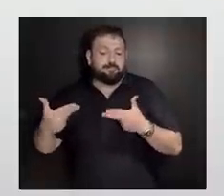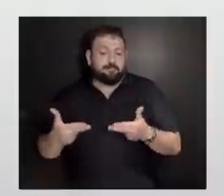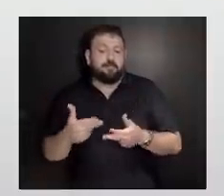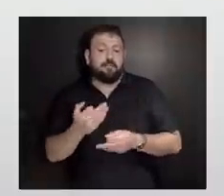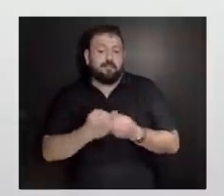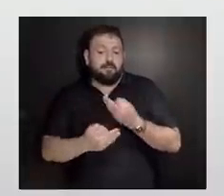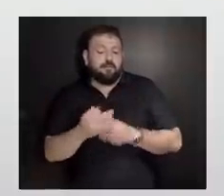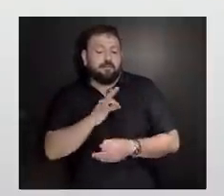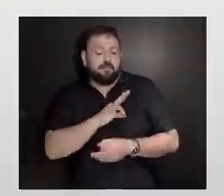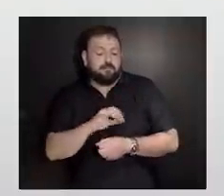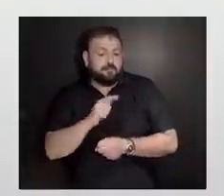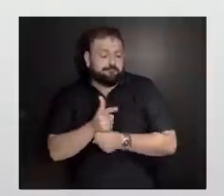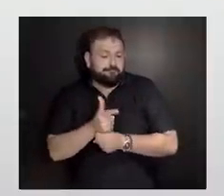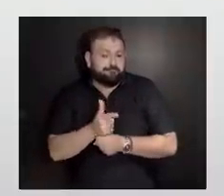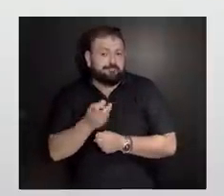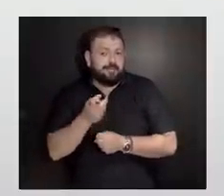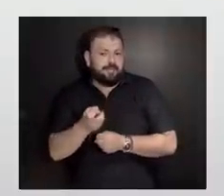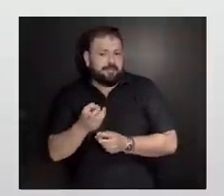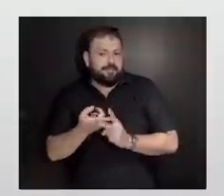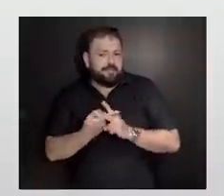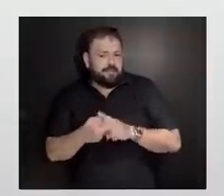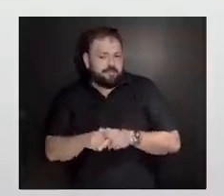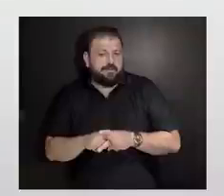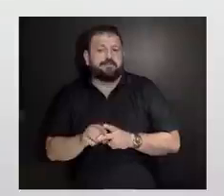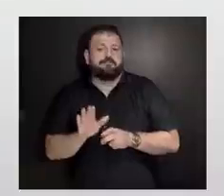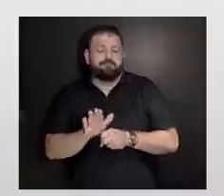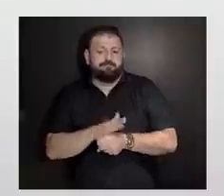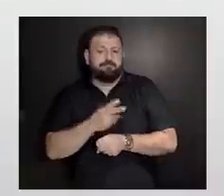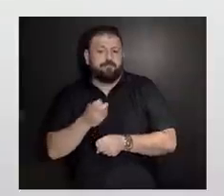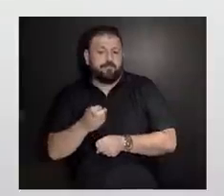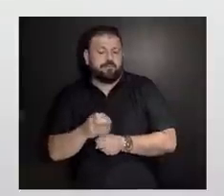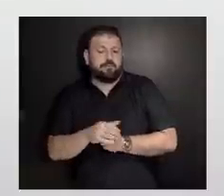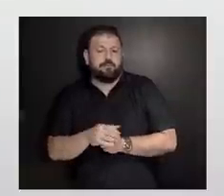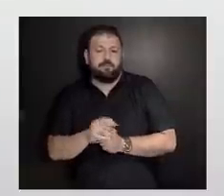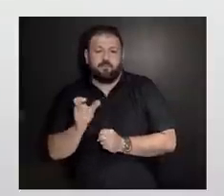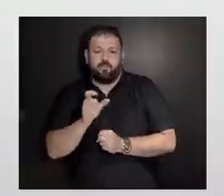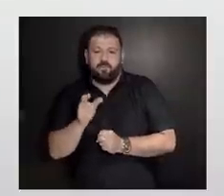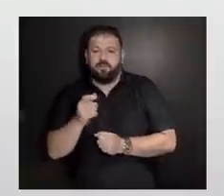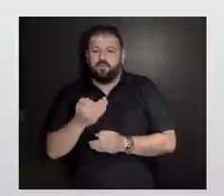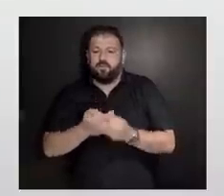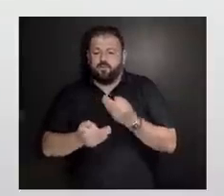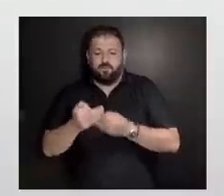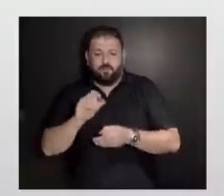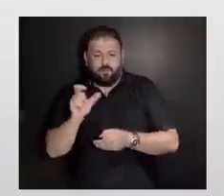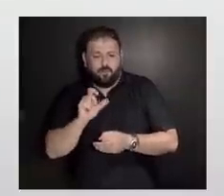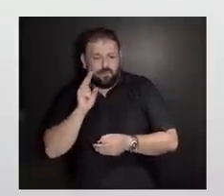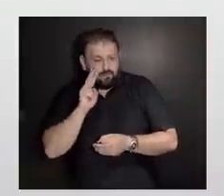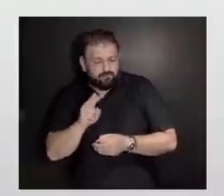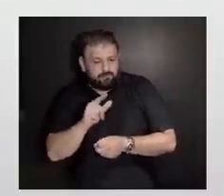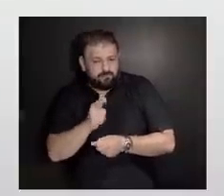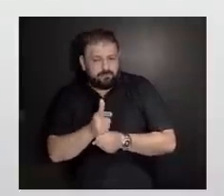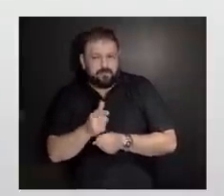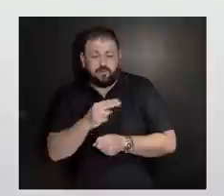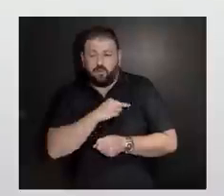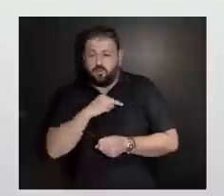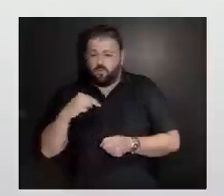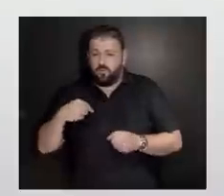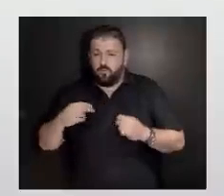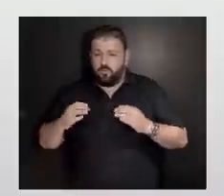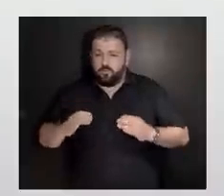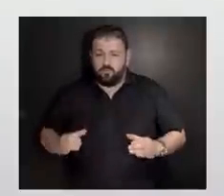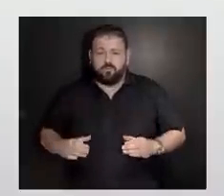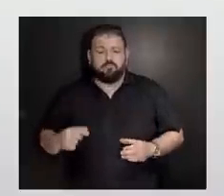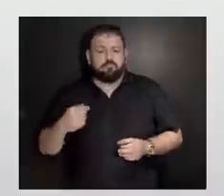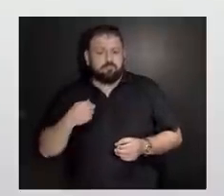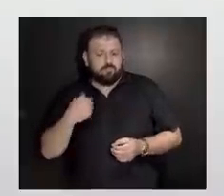ya se empieza a manifestar. Como les mencionaba también hace poco, es típico encontrar anticuerpos, es decir, nuestro cuerpo si queremos